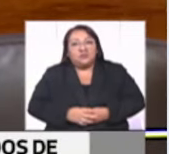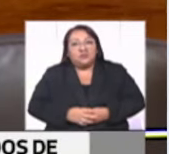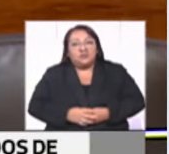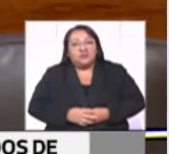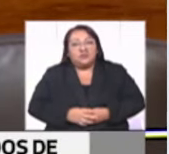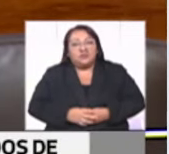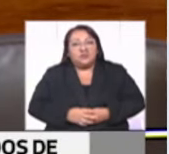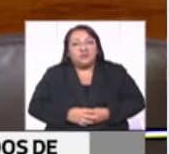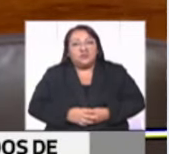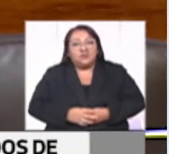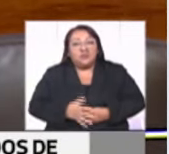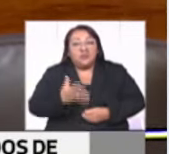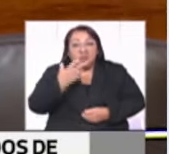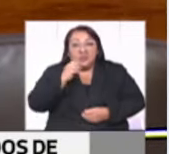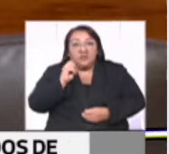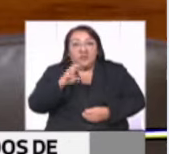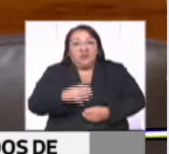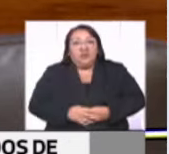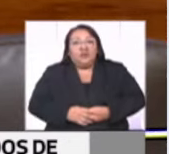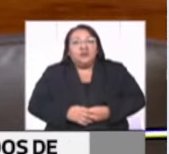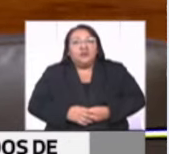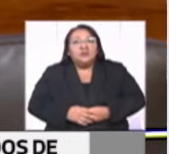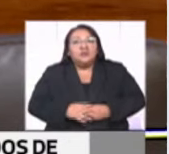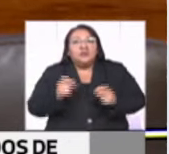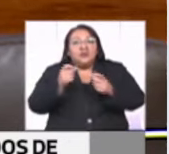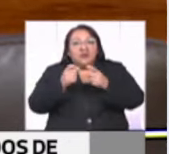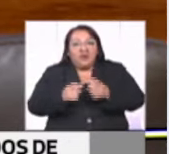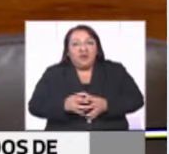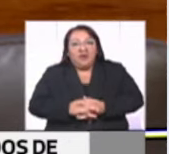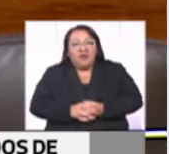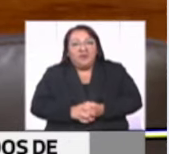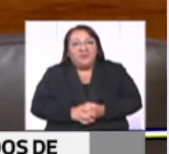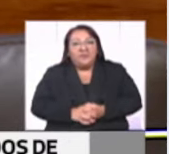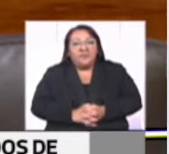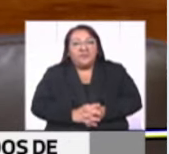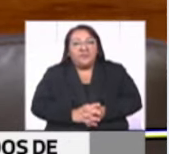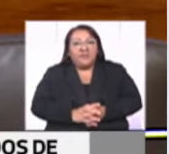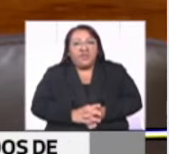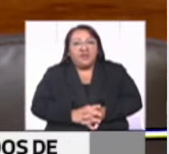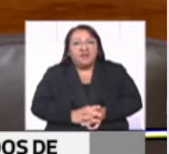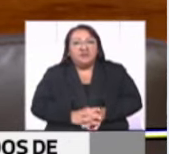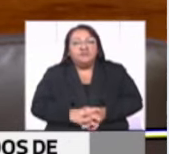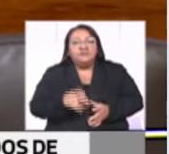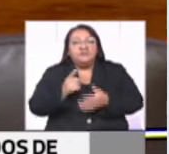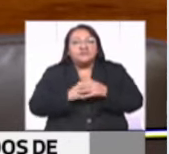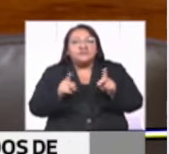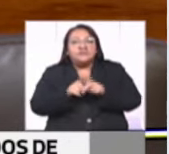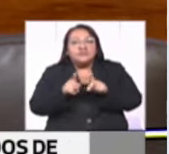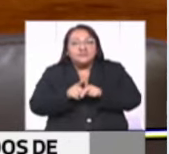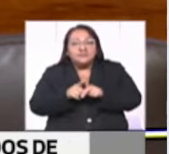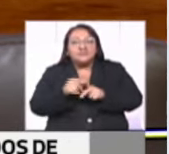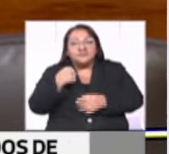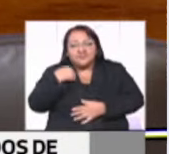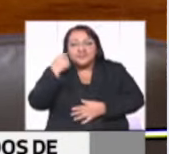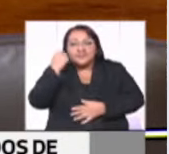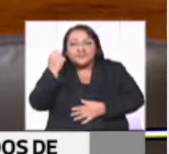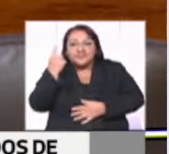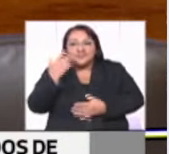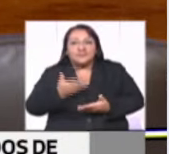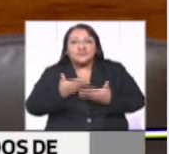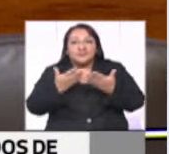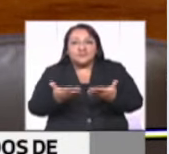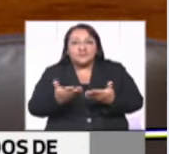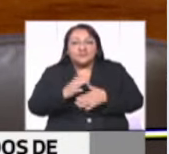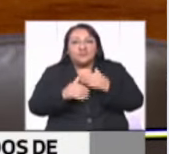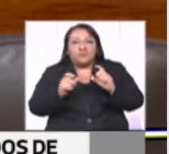Quiero mencionarle al congresista Bellido que si demoramos un poco en llevar al pleno